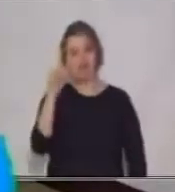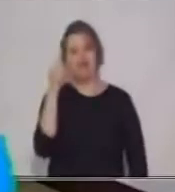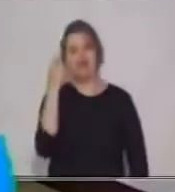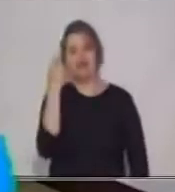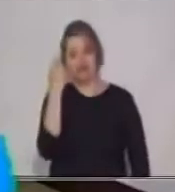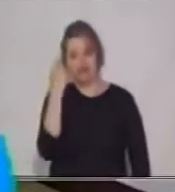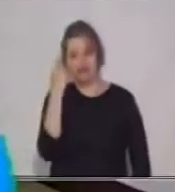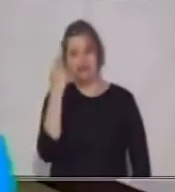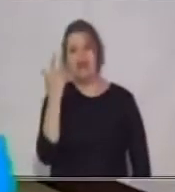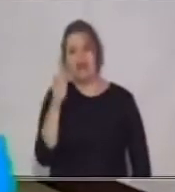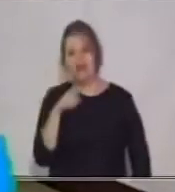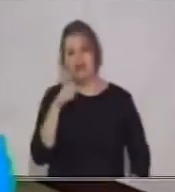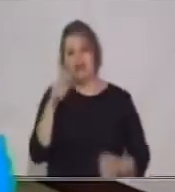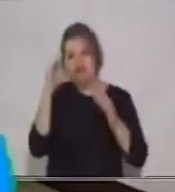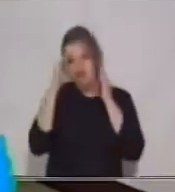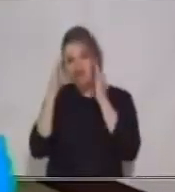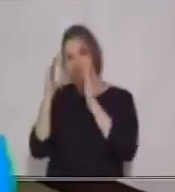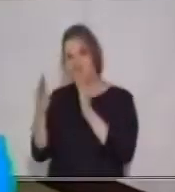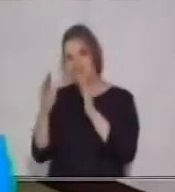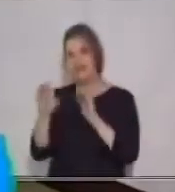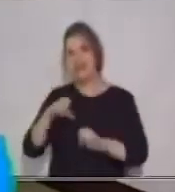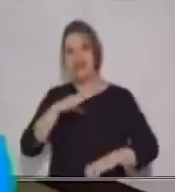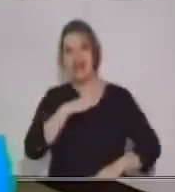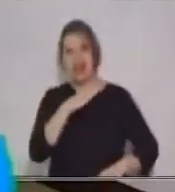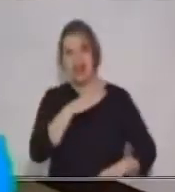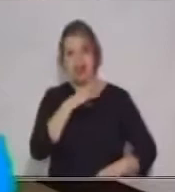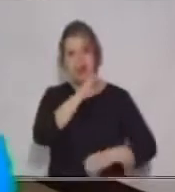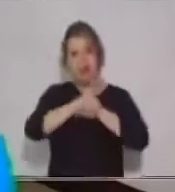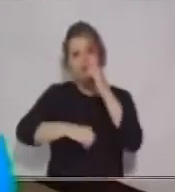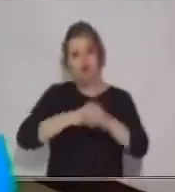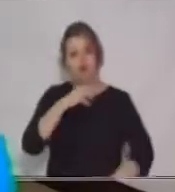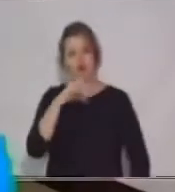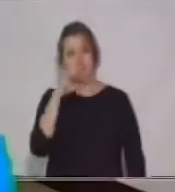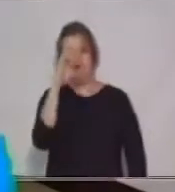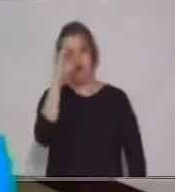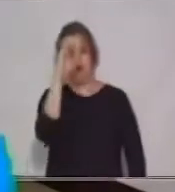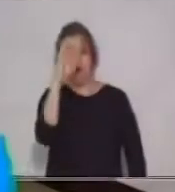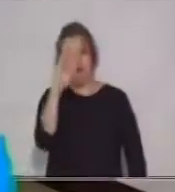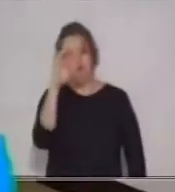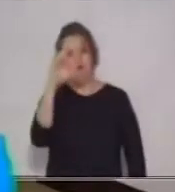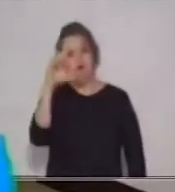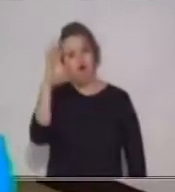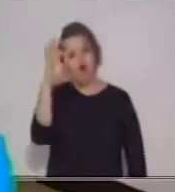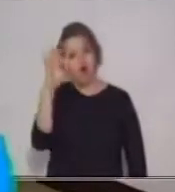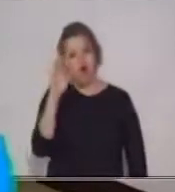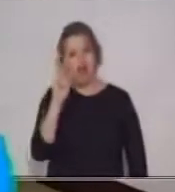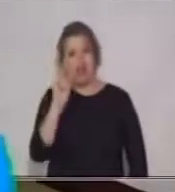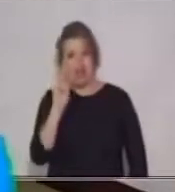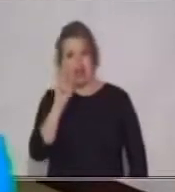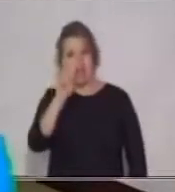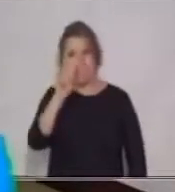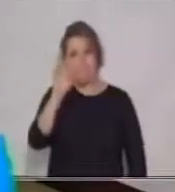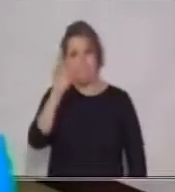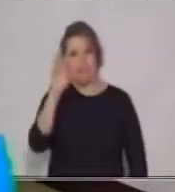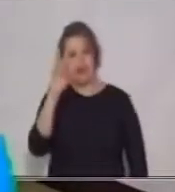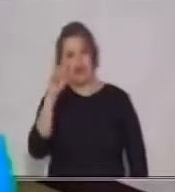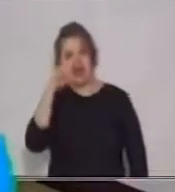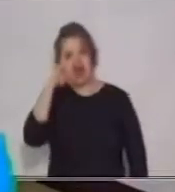Ok. Entonces ya tenemos foco y vértice. Ya sabemos que aquí está el